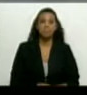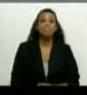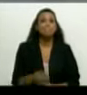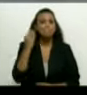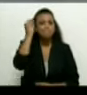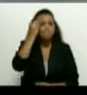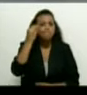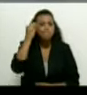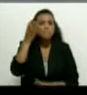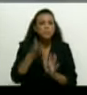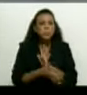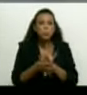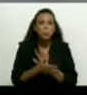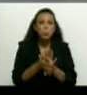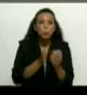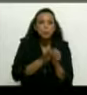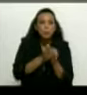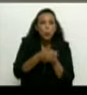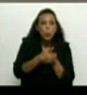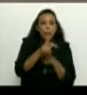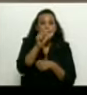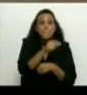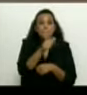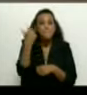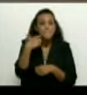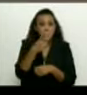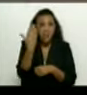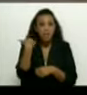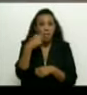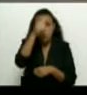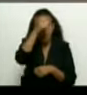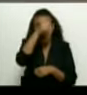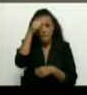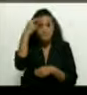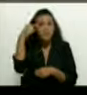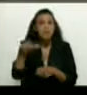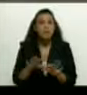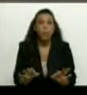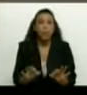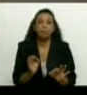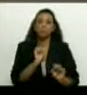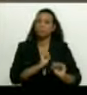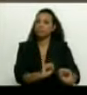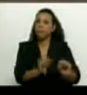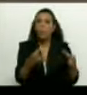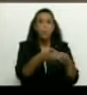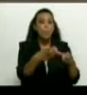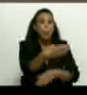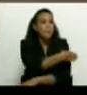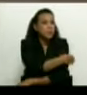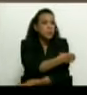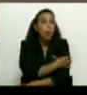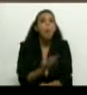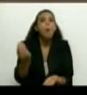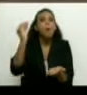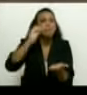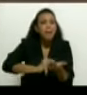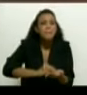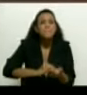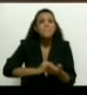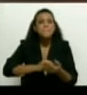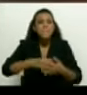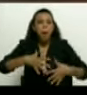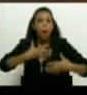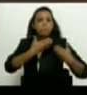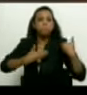consideran este proceso amañado que se realizó el pasado domingo como un fraude. Rechazaron que estos sectores sigan empeñados en llegar al